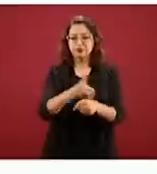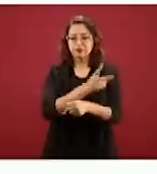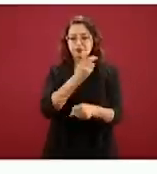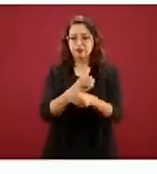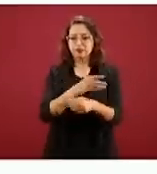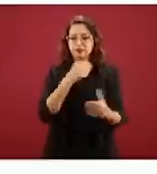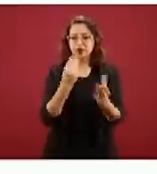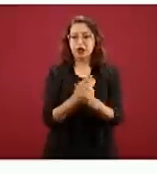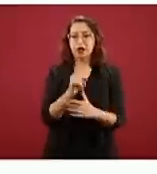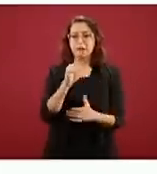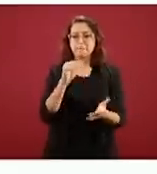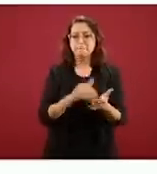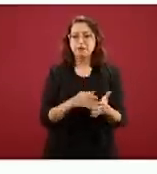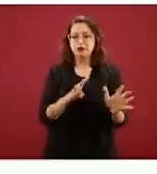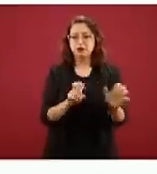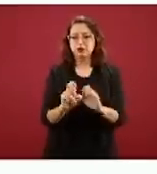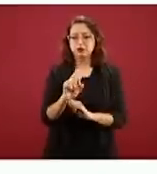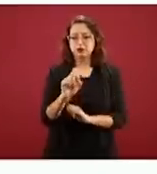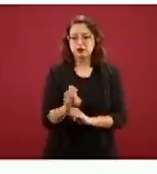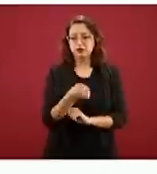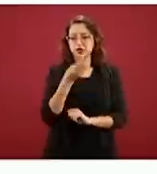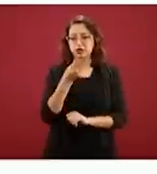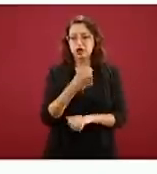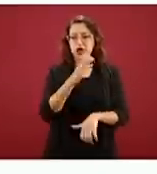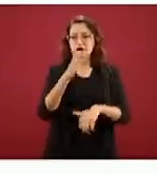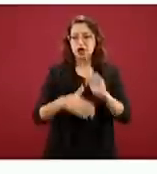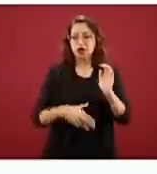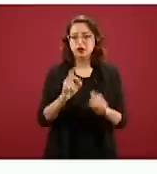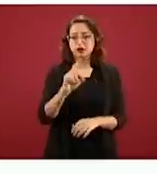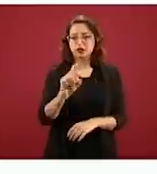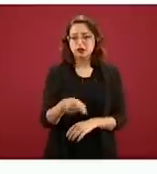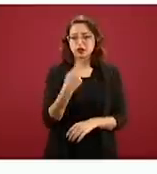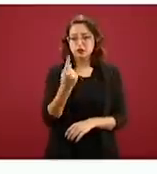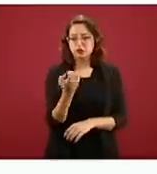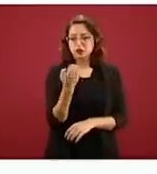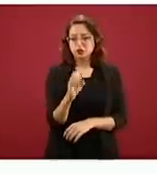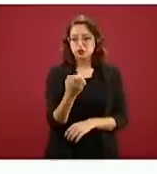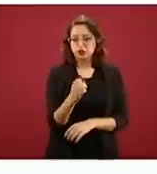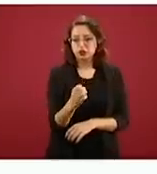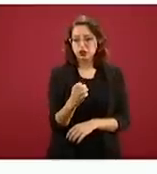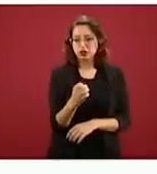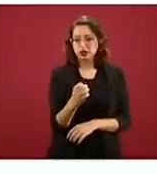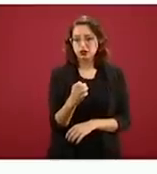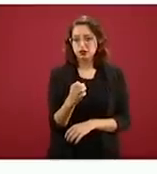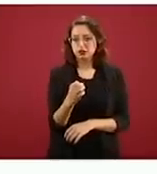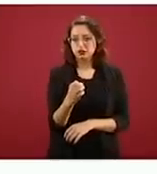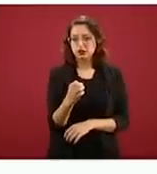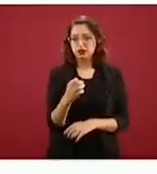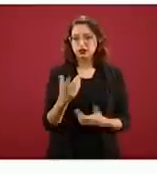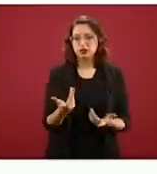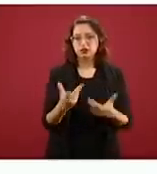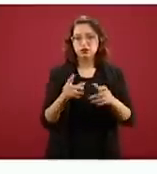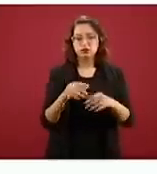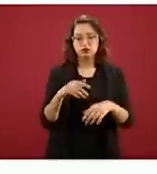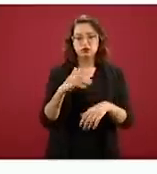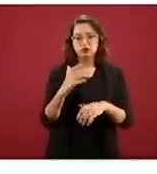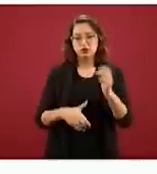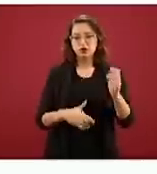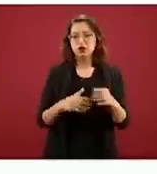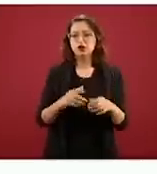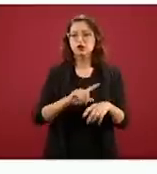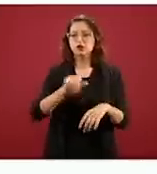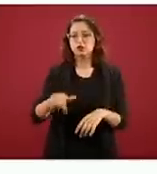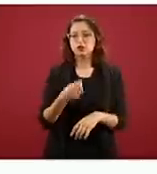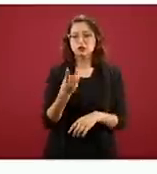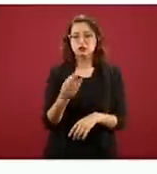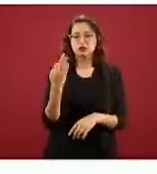1.933 elementos culmina el 31 de enero su adiestramiento y estará desplegando el 3 de